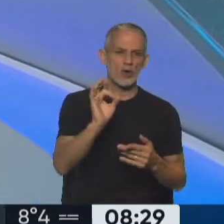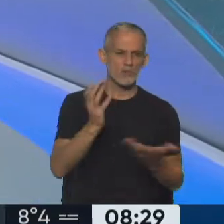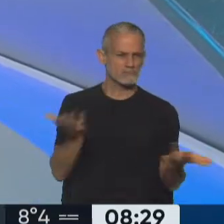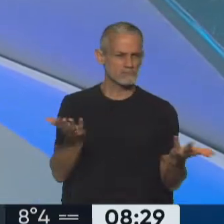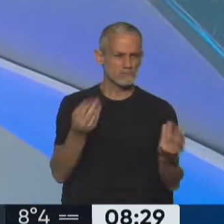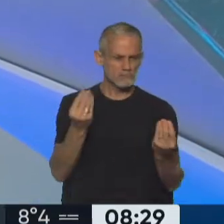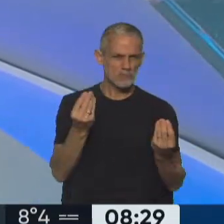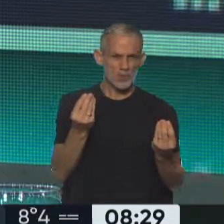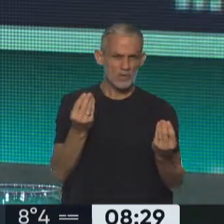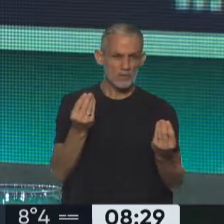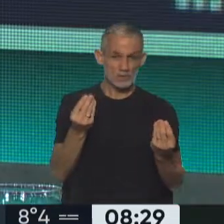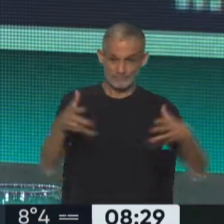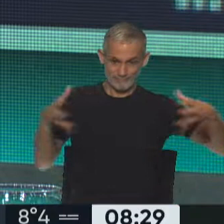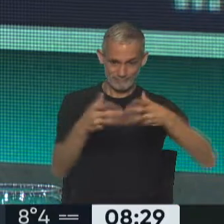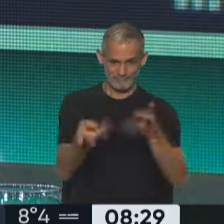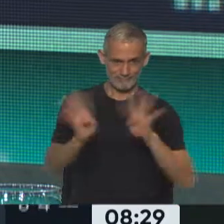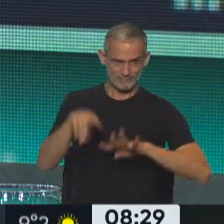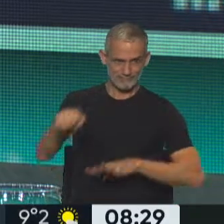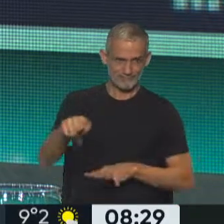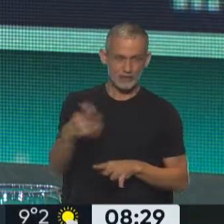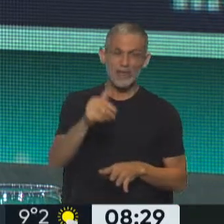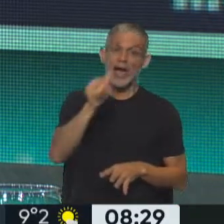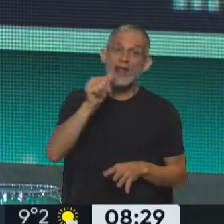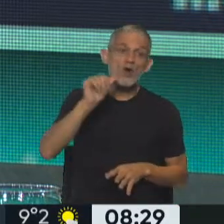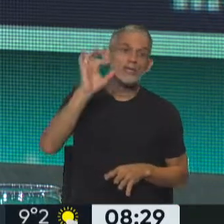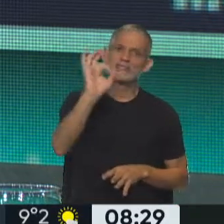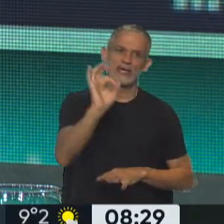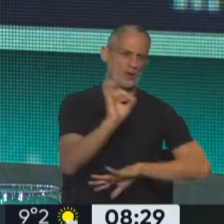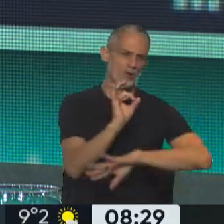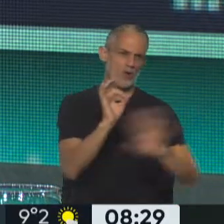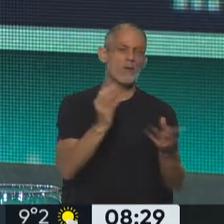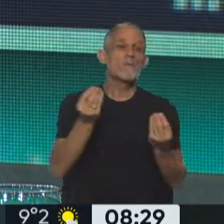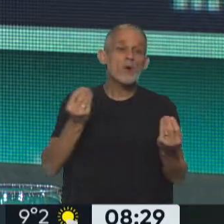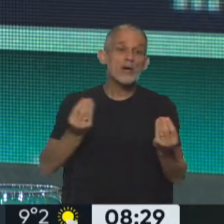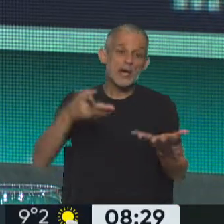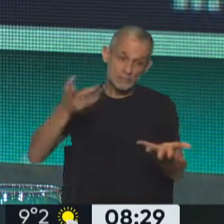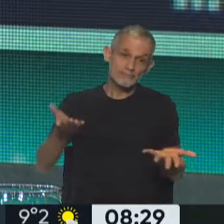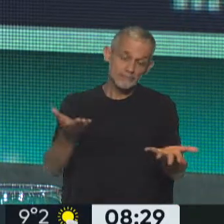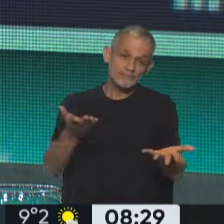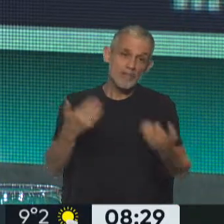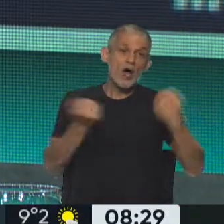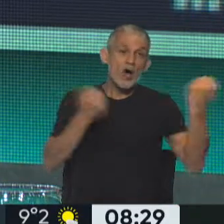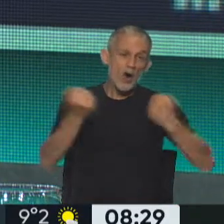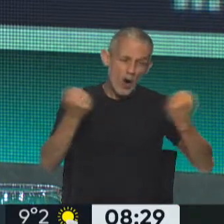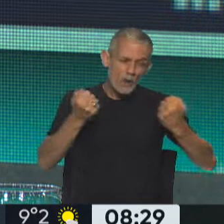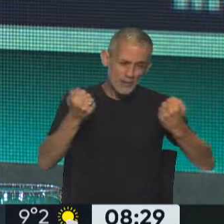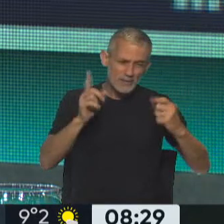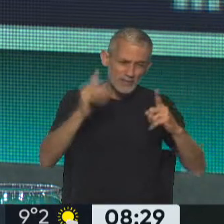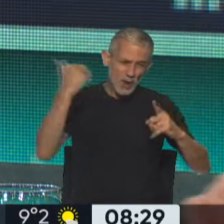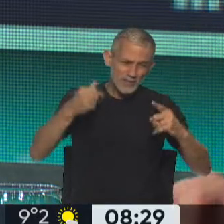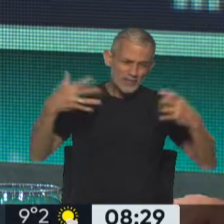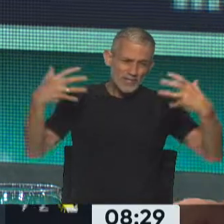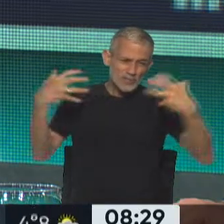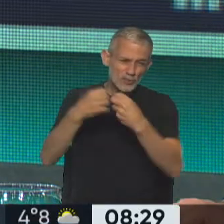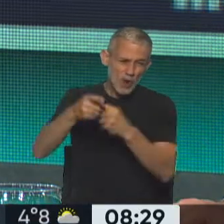integrantes que están junto con nosotros y del alcohol cero Claro en un día como hoy Porque El camionero que impactó contra